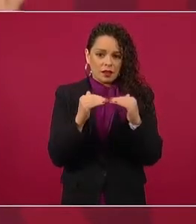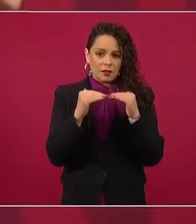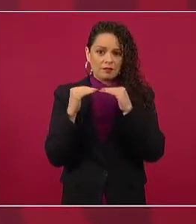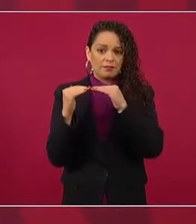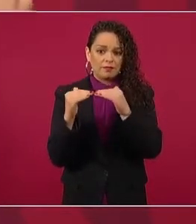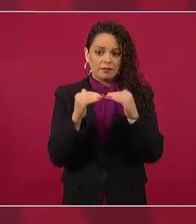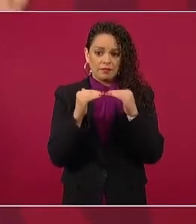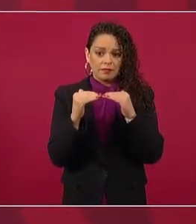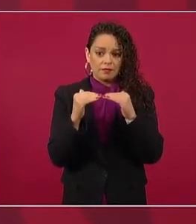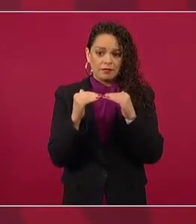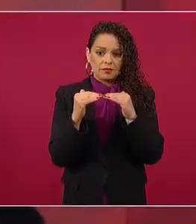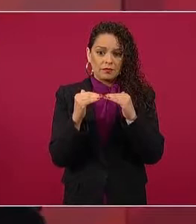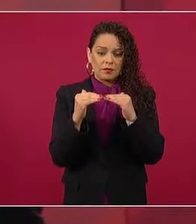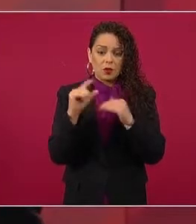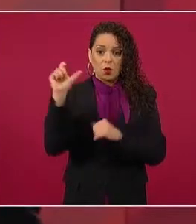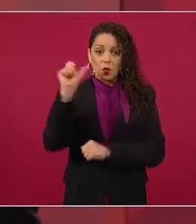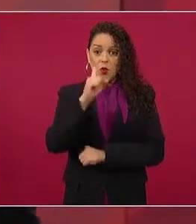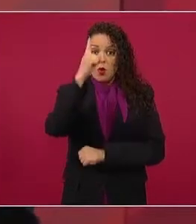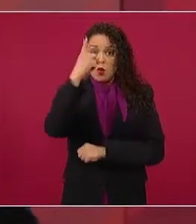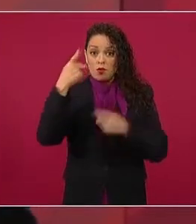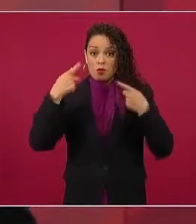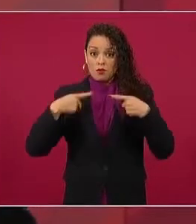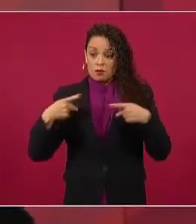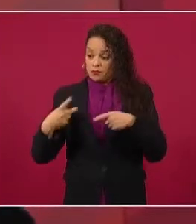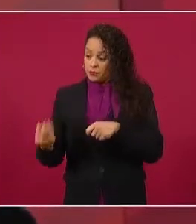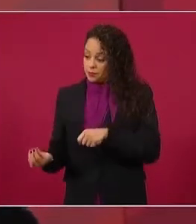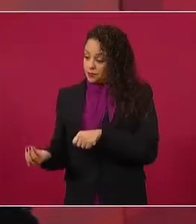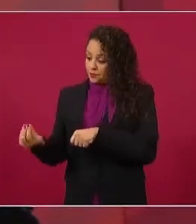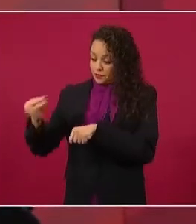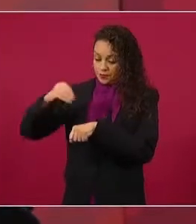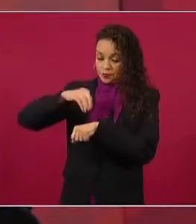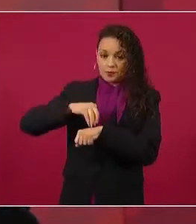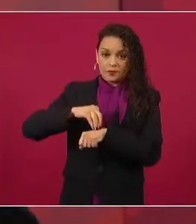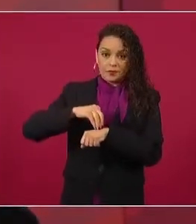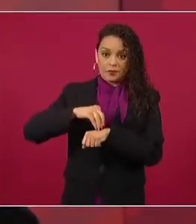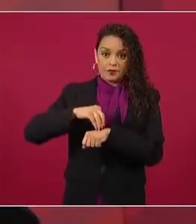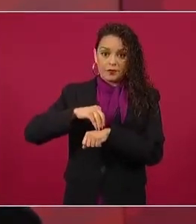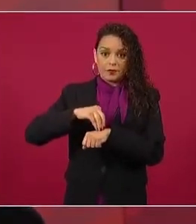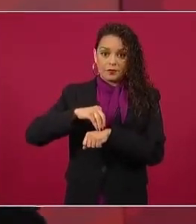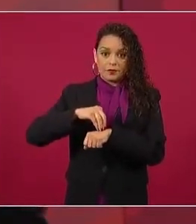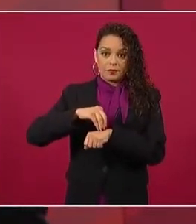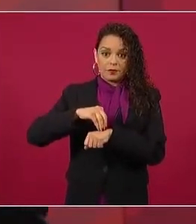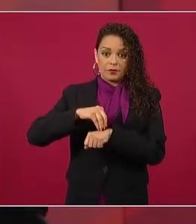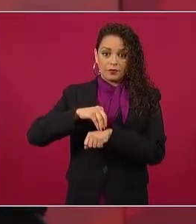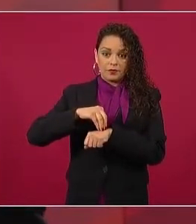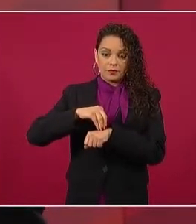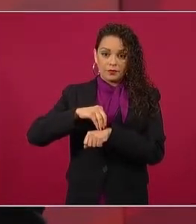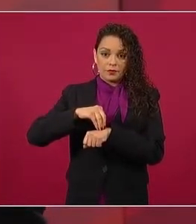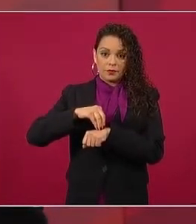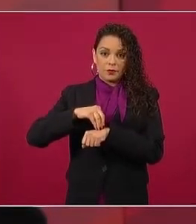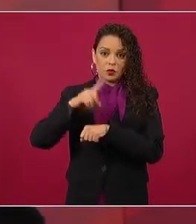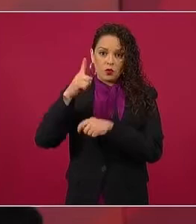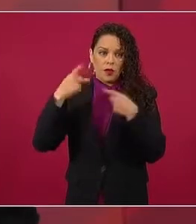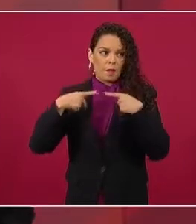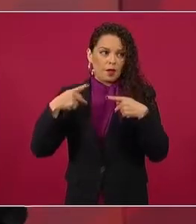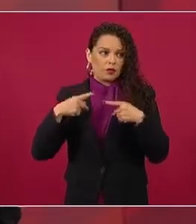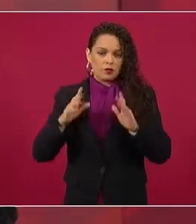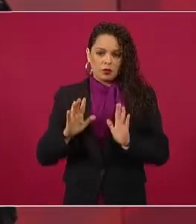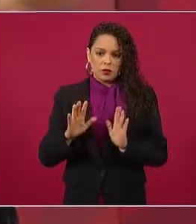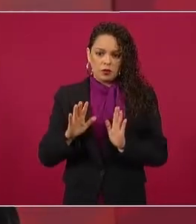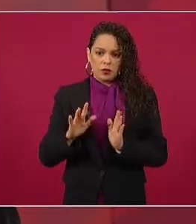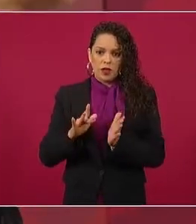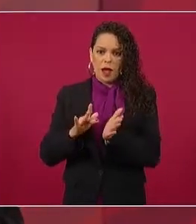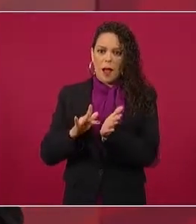Quien llega a un cargo porque lo apoya un grupo de interés creado, quien llega a ser